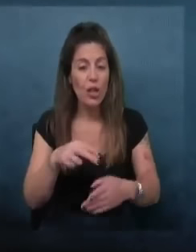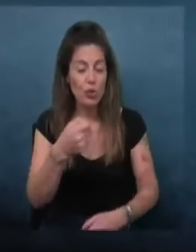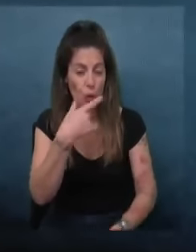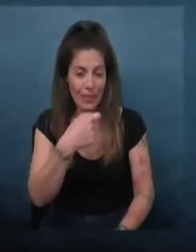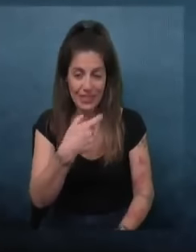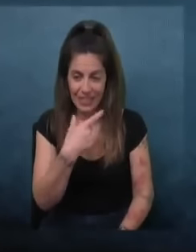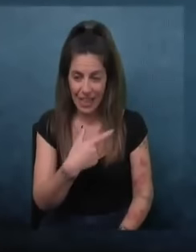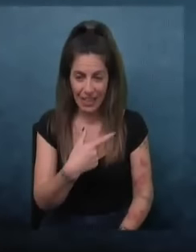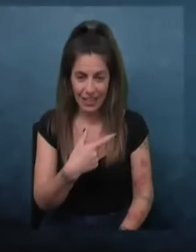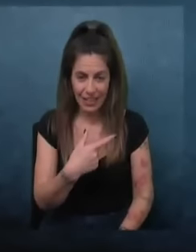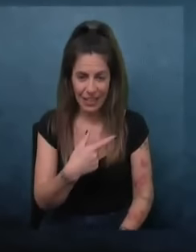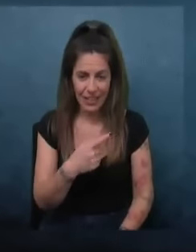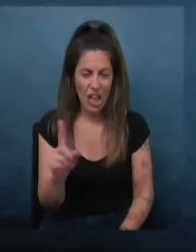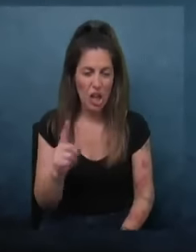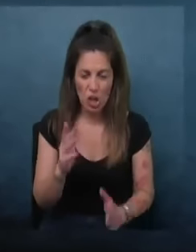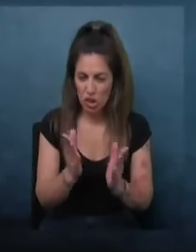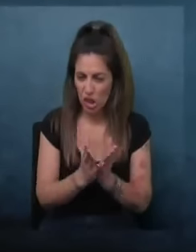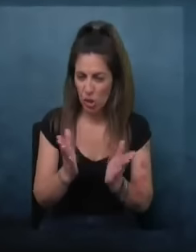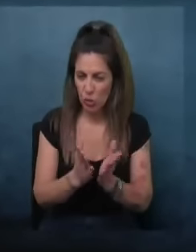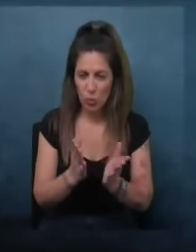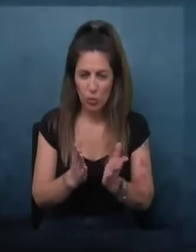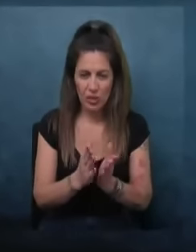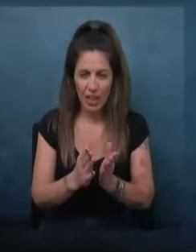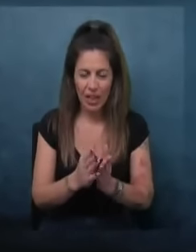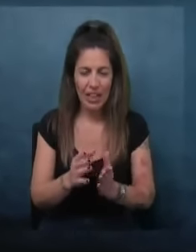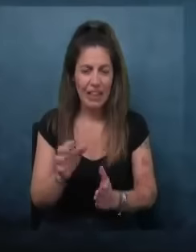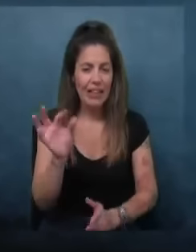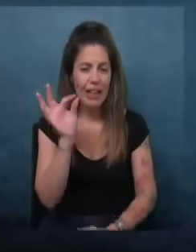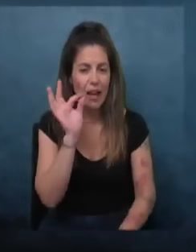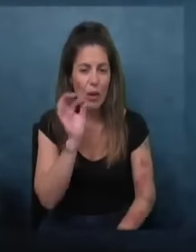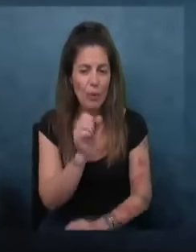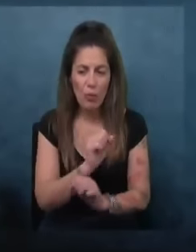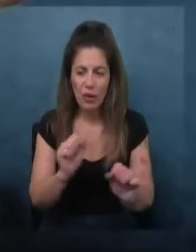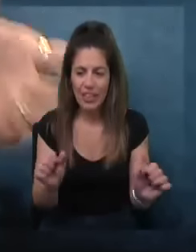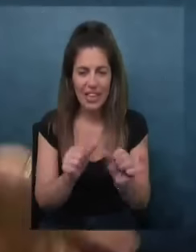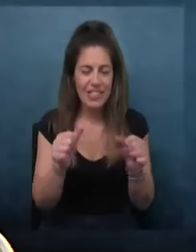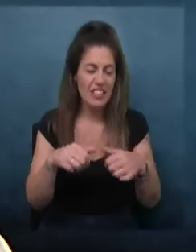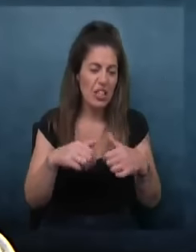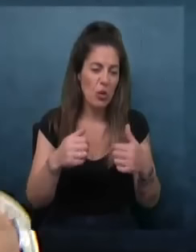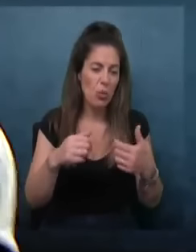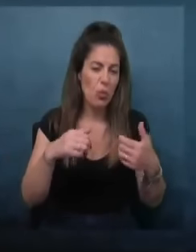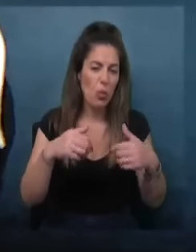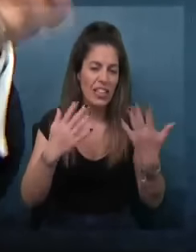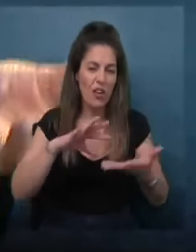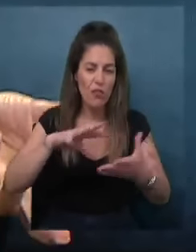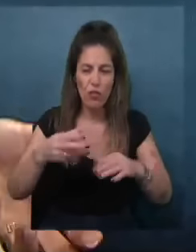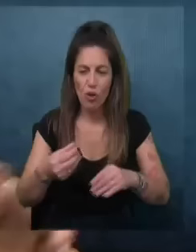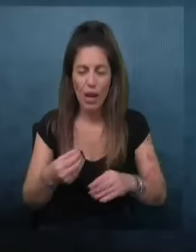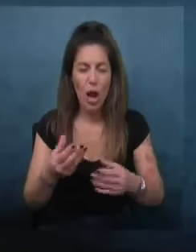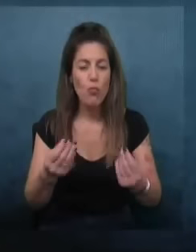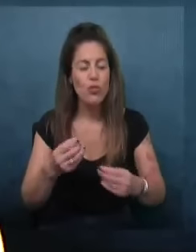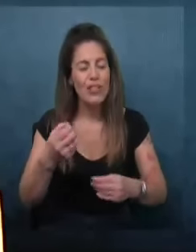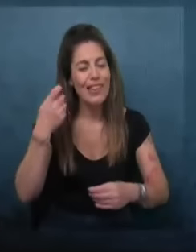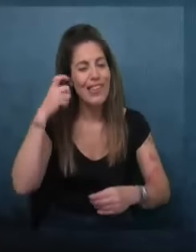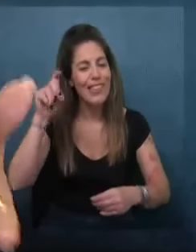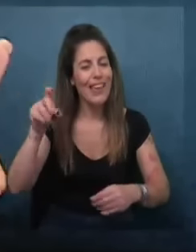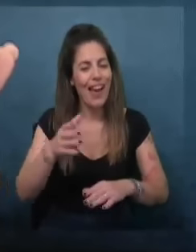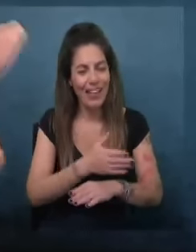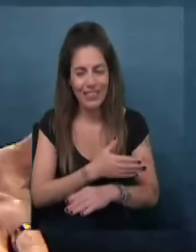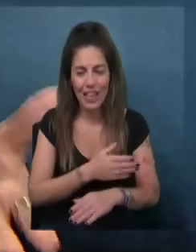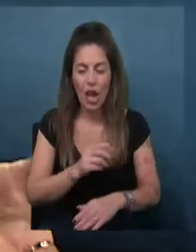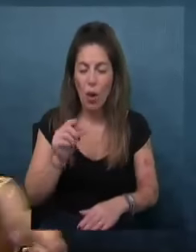medicinal no se estudia el cannabis puede hacerse de cualquier Man hay mucho mito